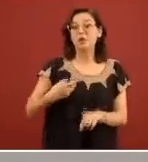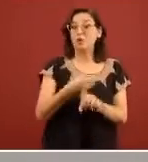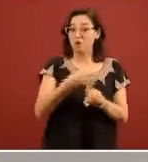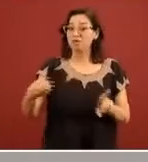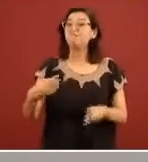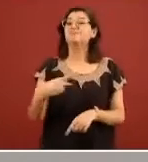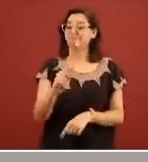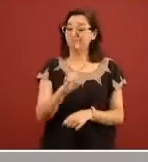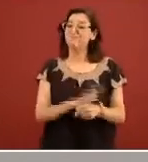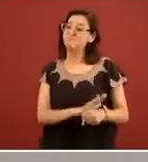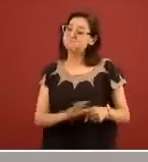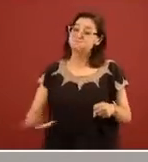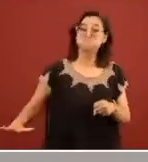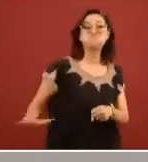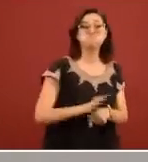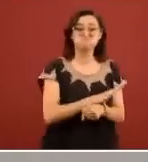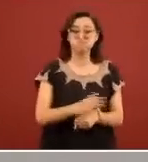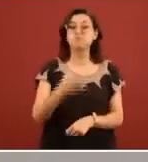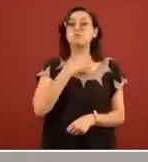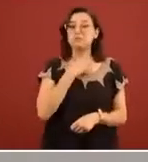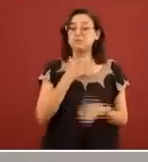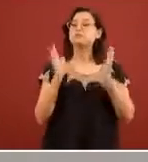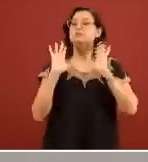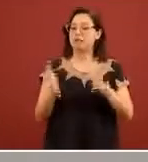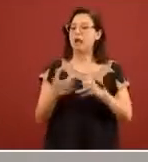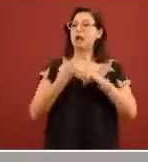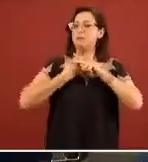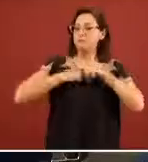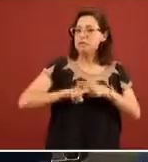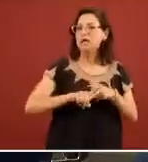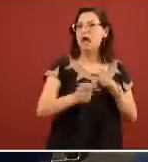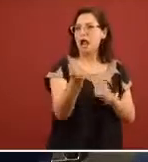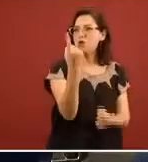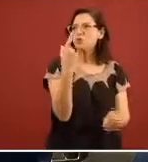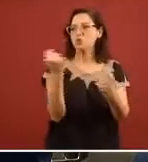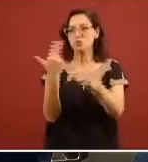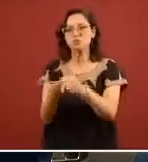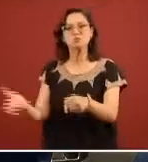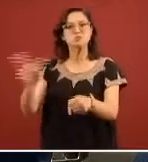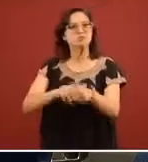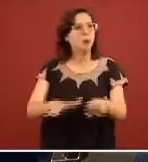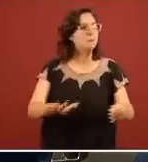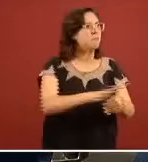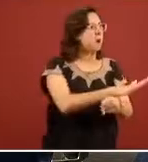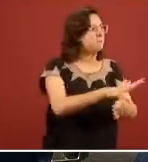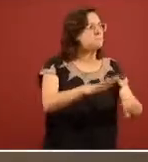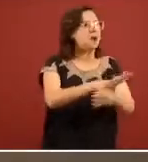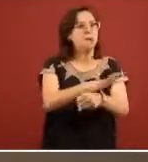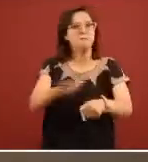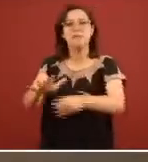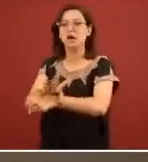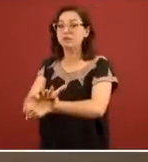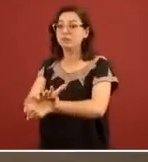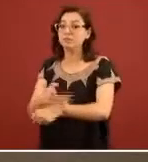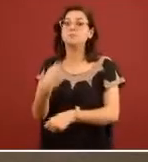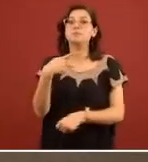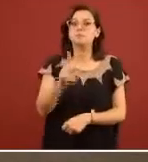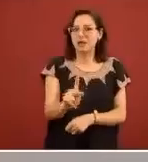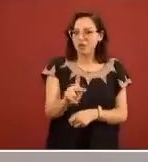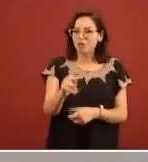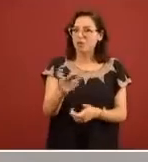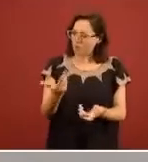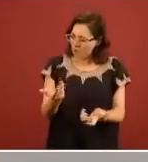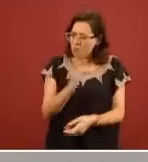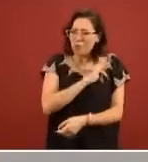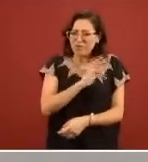estar llenos, como ya empezaron a llenarse. Pero todavía estamos a tiempo que en estos otros lugares disminuir